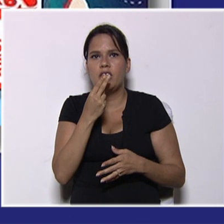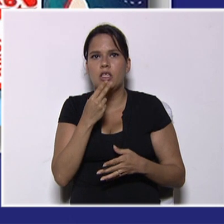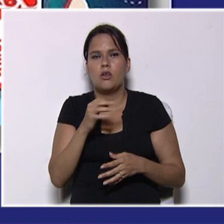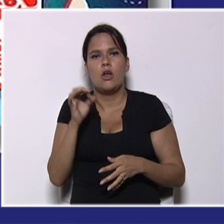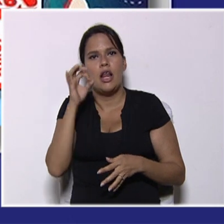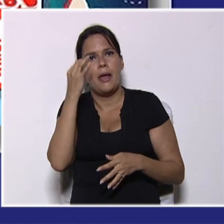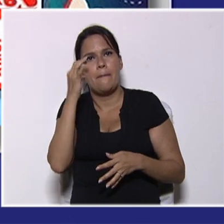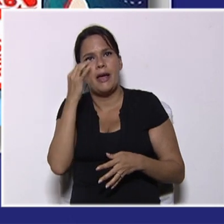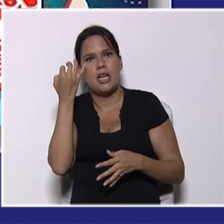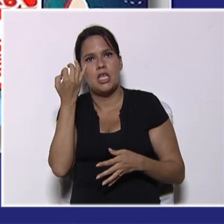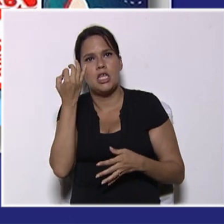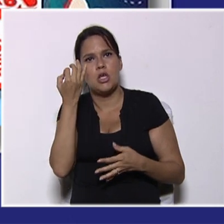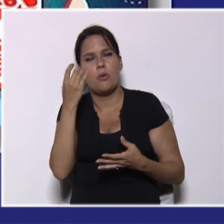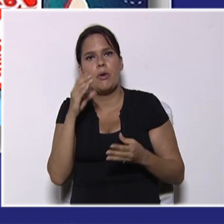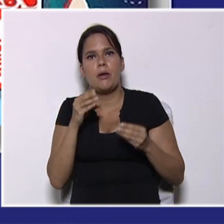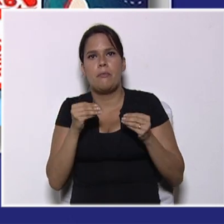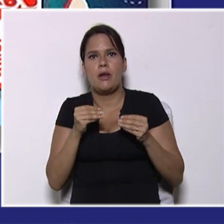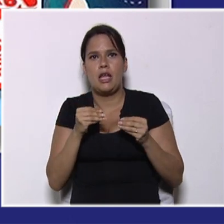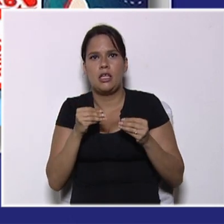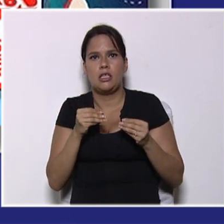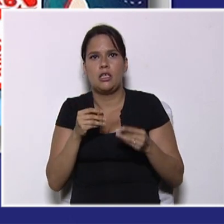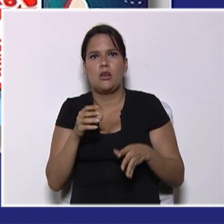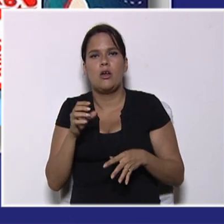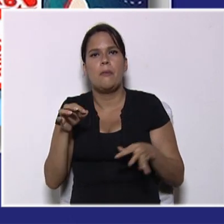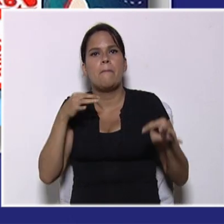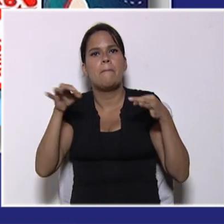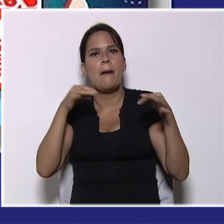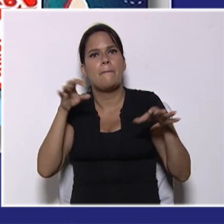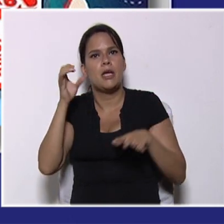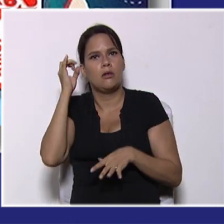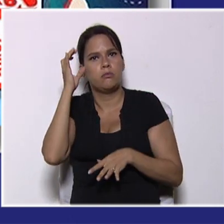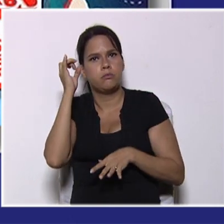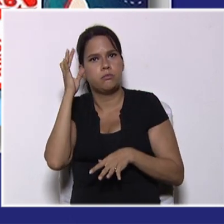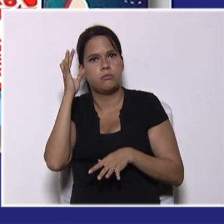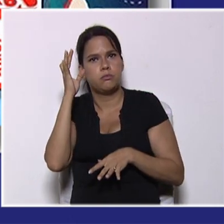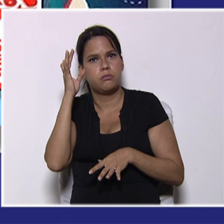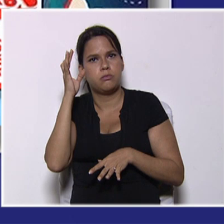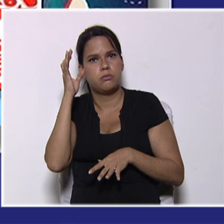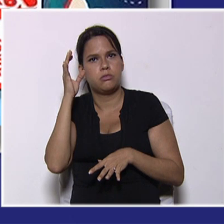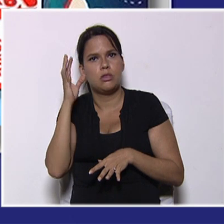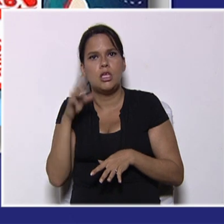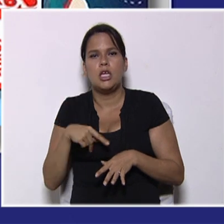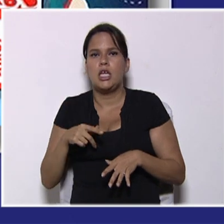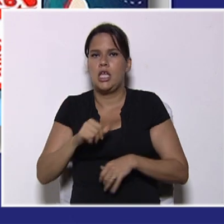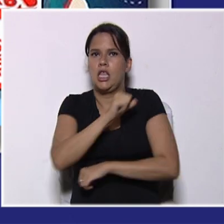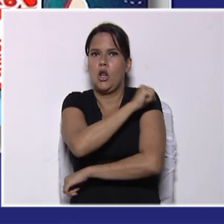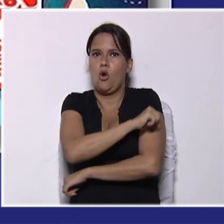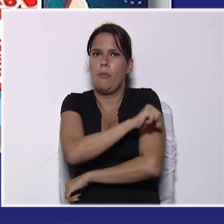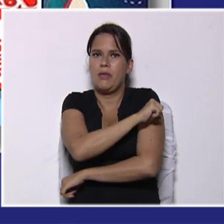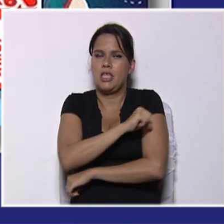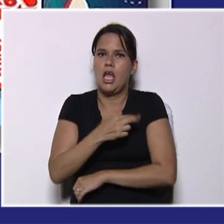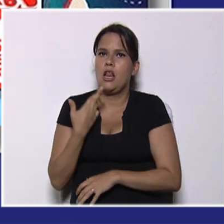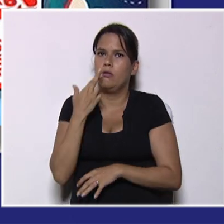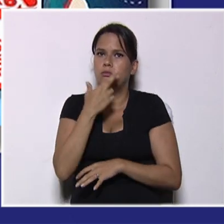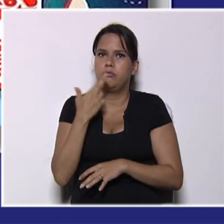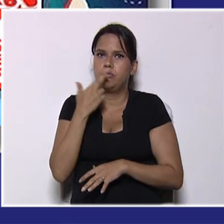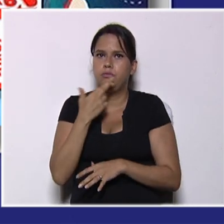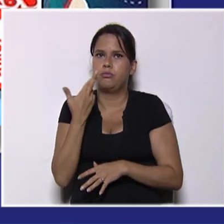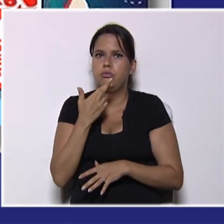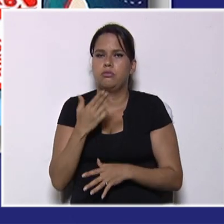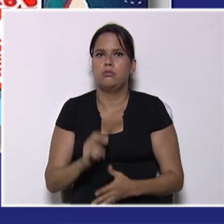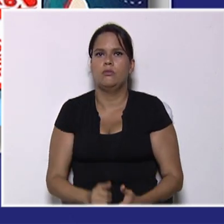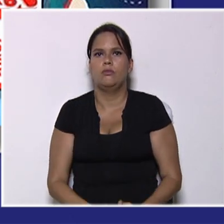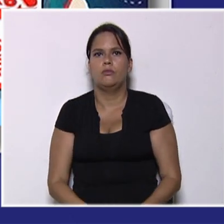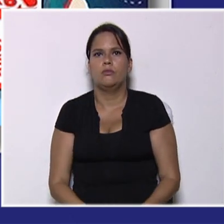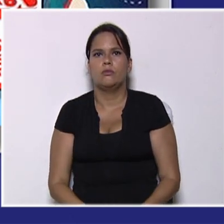y los envases metálicos, papel es el color azul y los desechos hospitalarios es de color rojo. Entonces, eso amplía un poco más